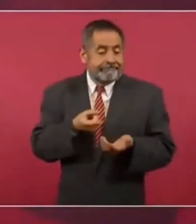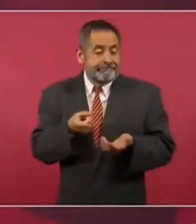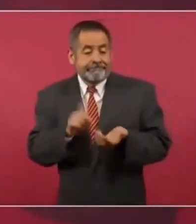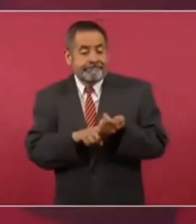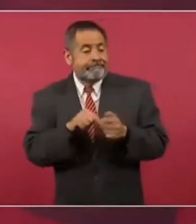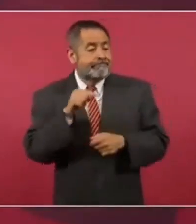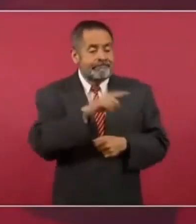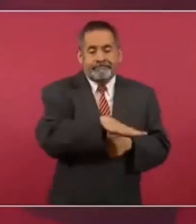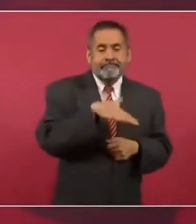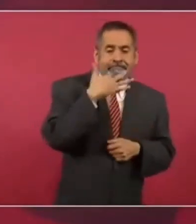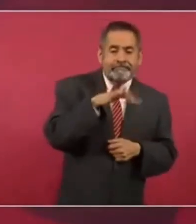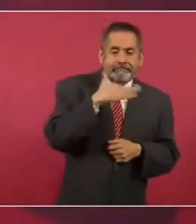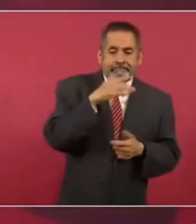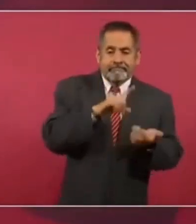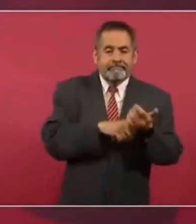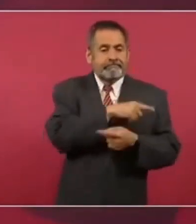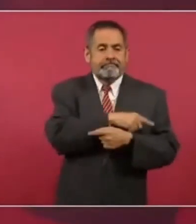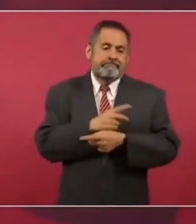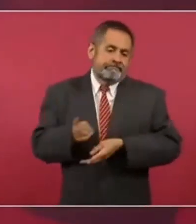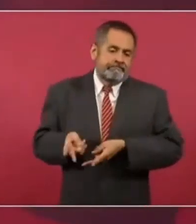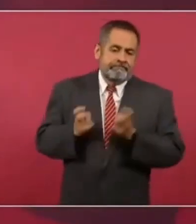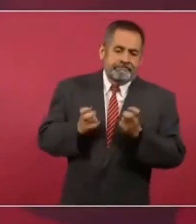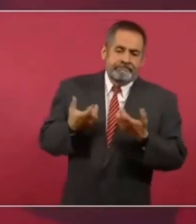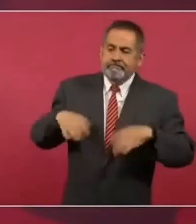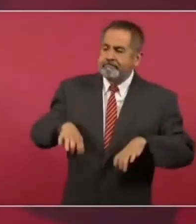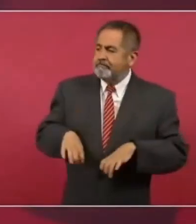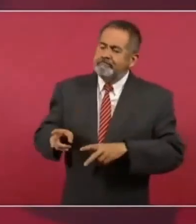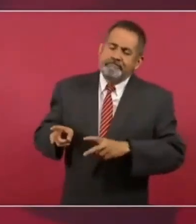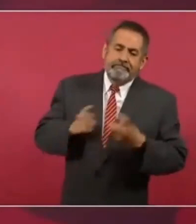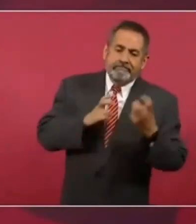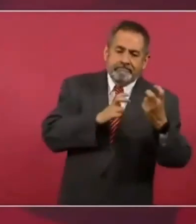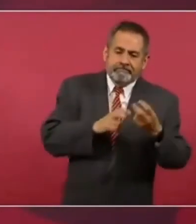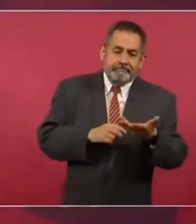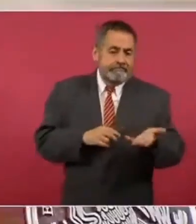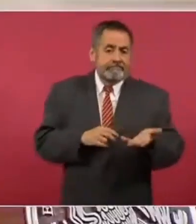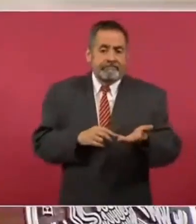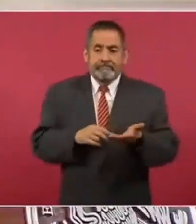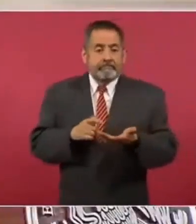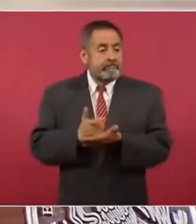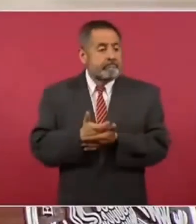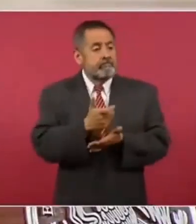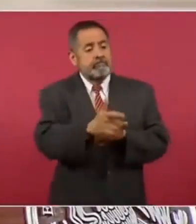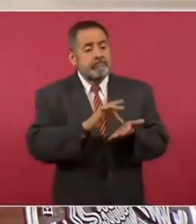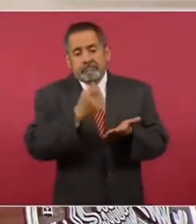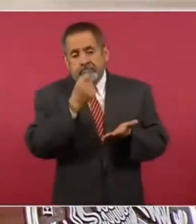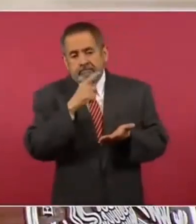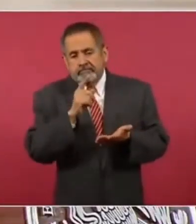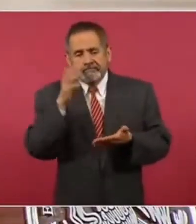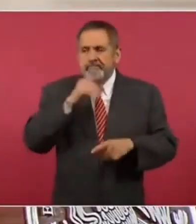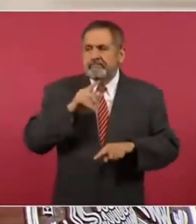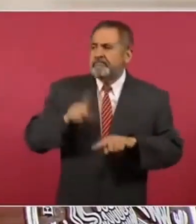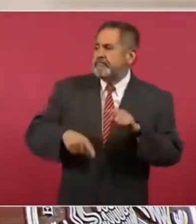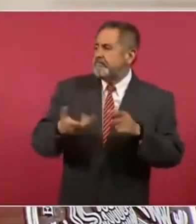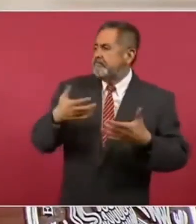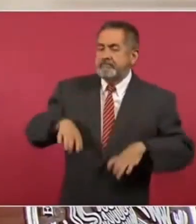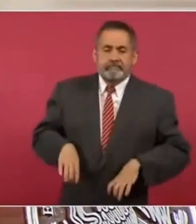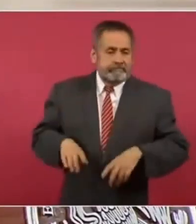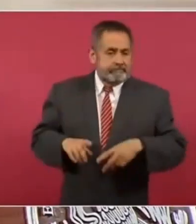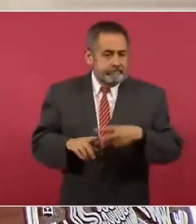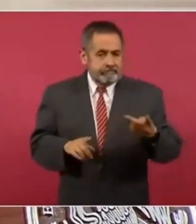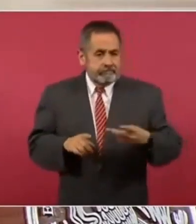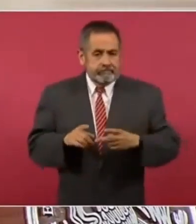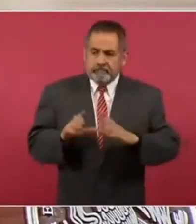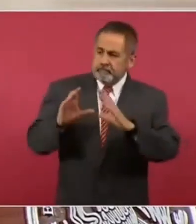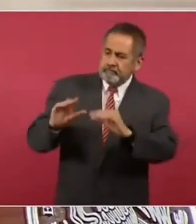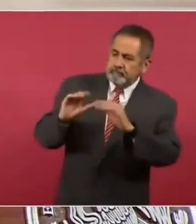la corrupción, porque se robaban el dinero para los medicamentos, porque no formaban